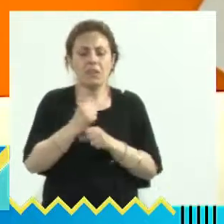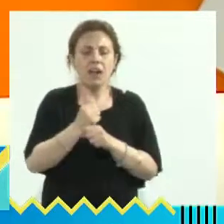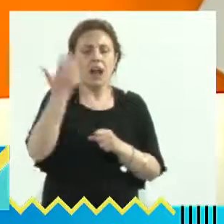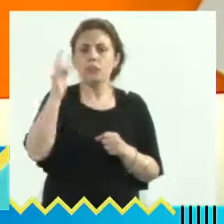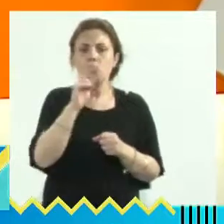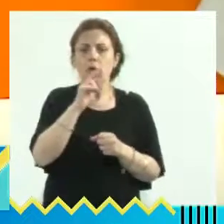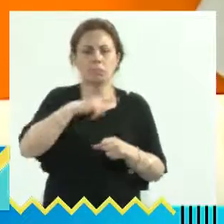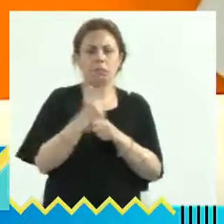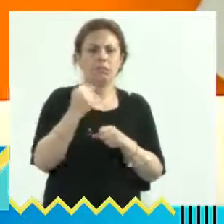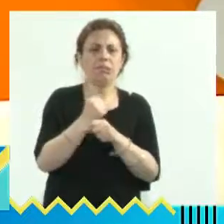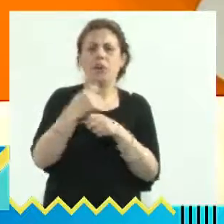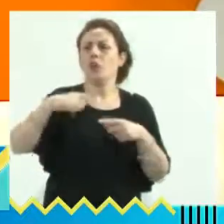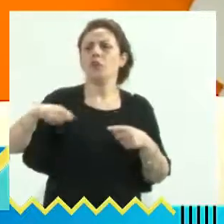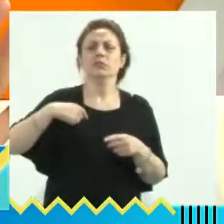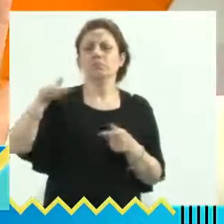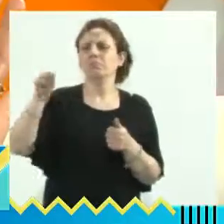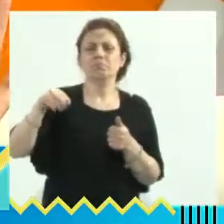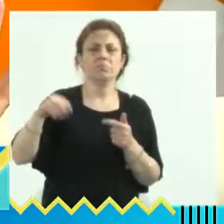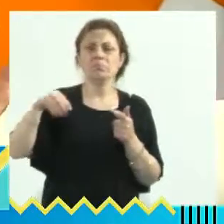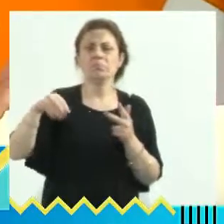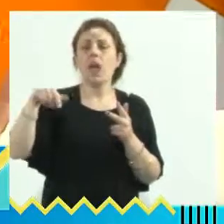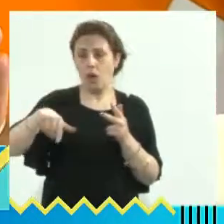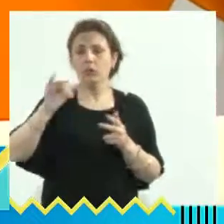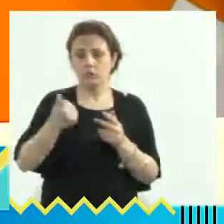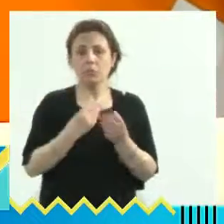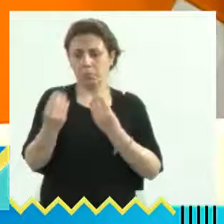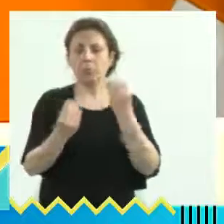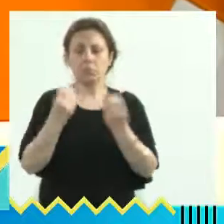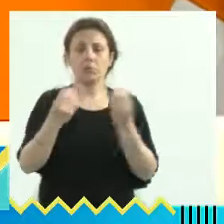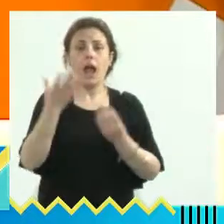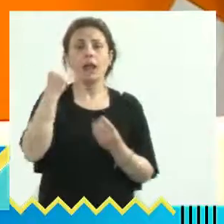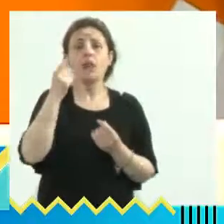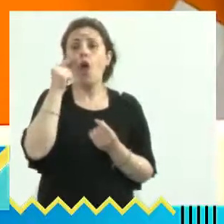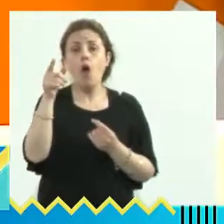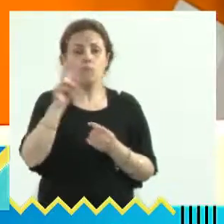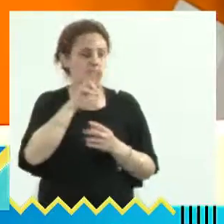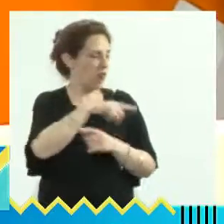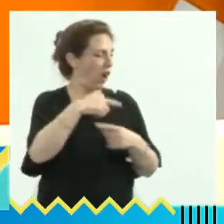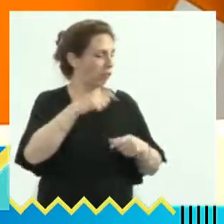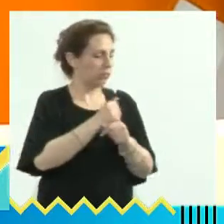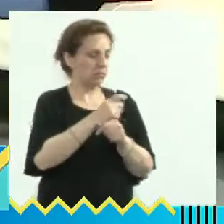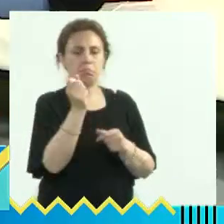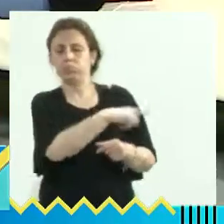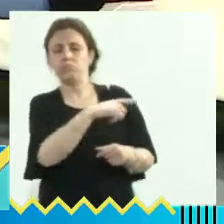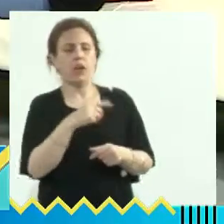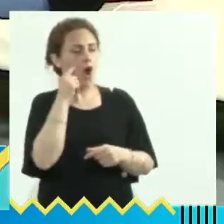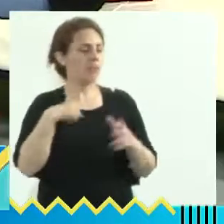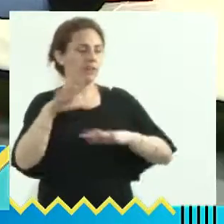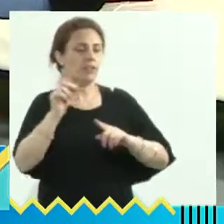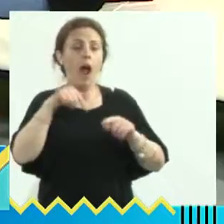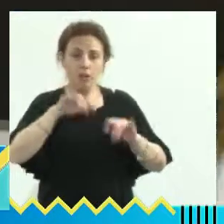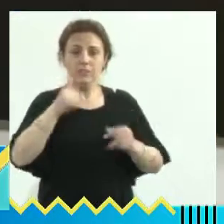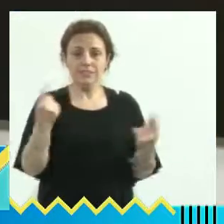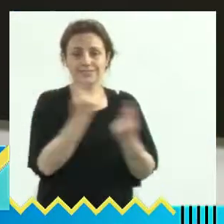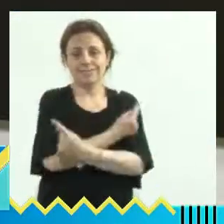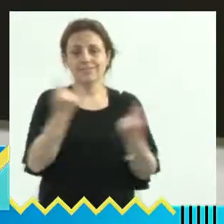no trabajábamos y en qué trabajo los hombres tampoco trabajaban, y hoy vamos compartiendo. Bien. Bueno, te tengo que despedir, Andrea,